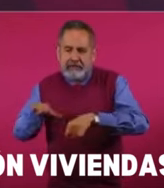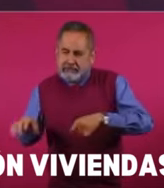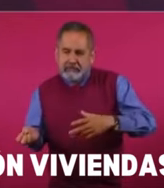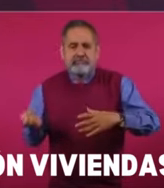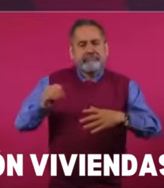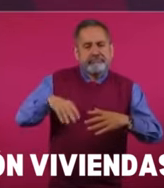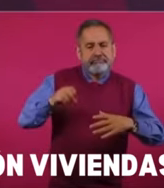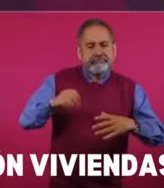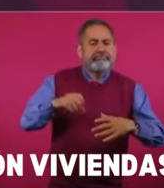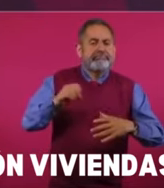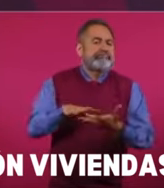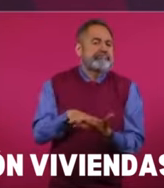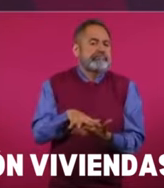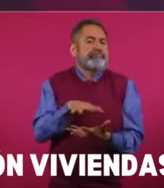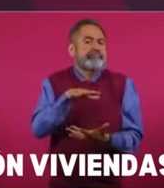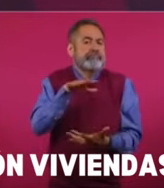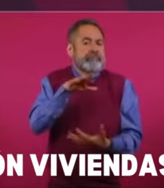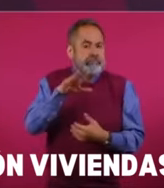lo que